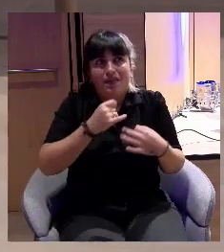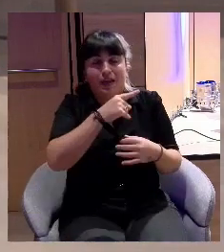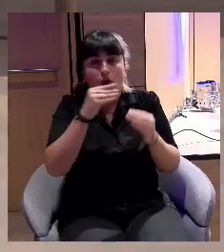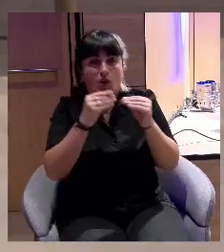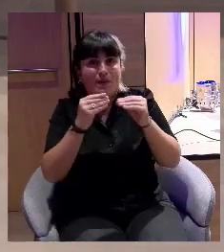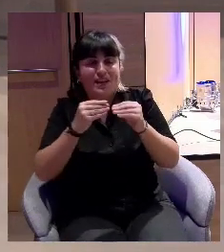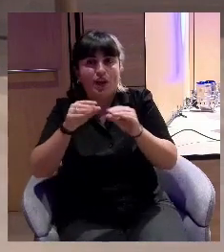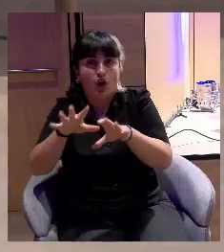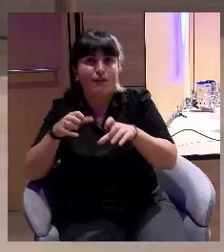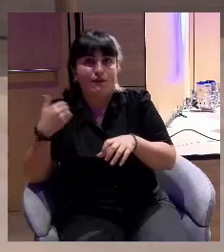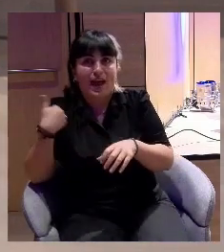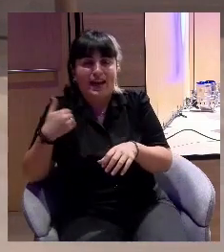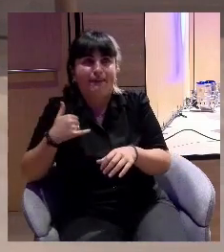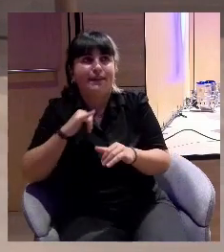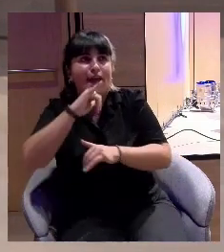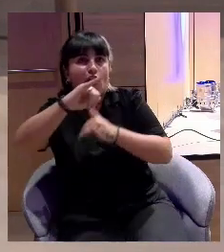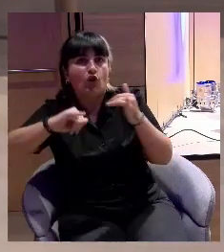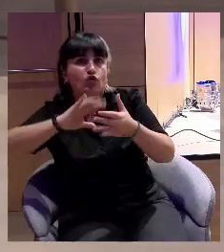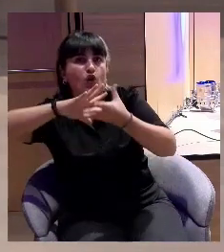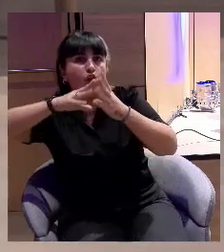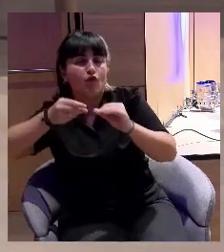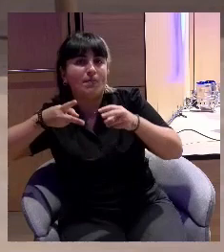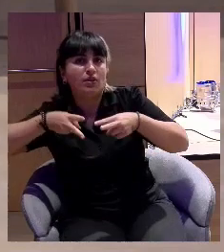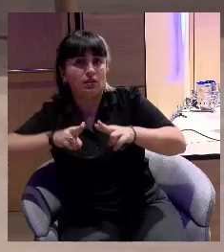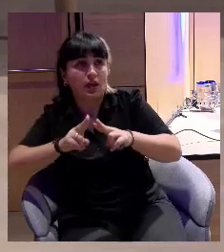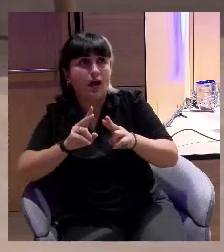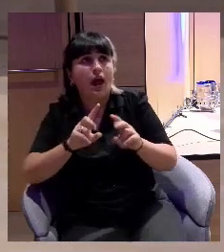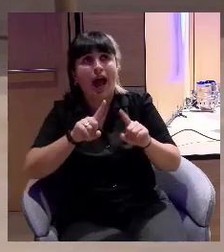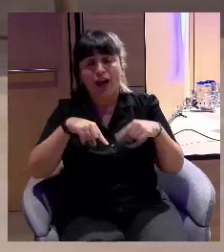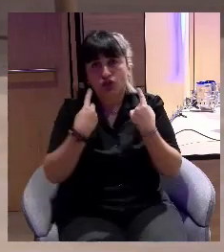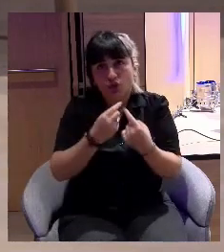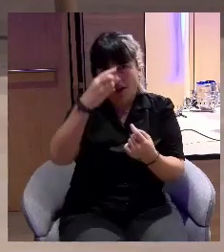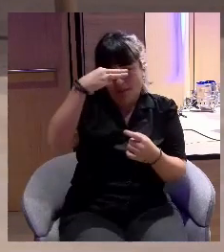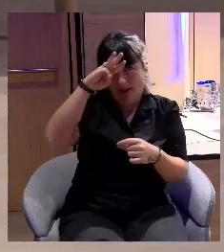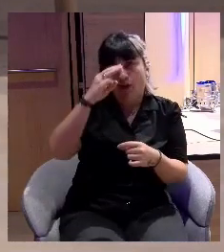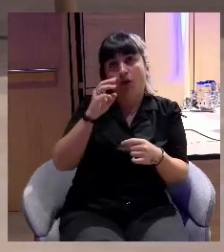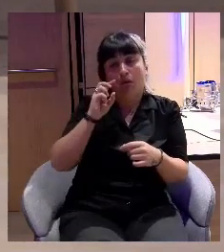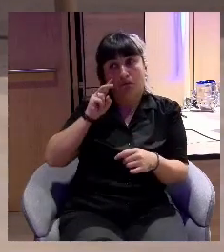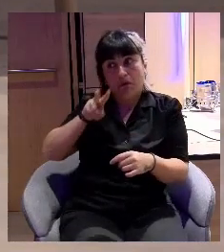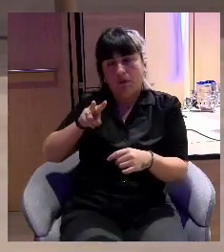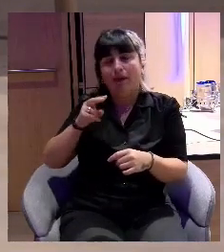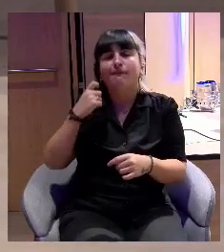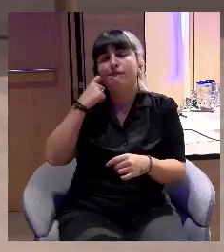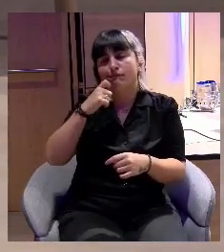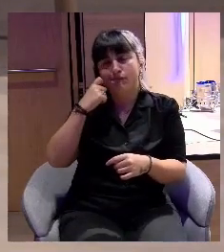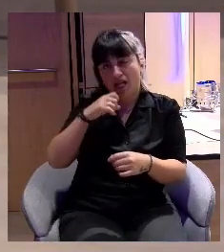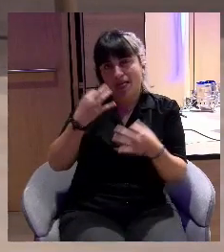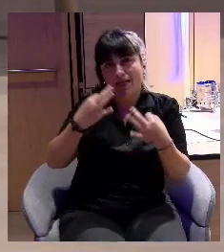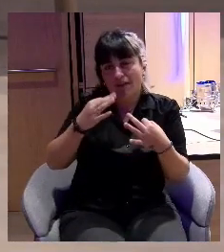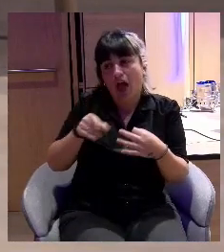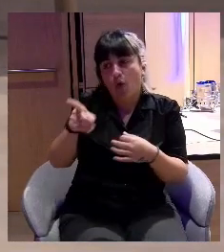tenemos, somos un equipo de estudiantes trabajando, recolectando datos y haciendo periodismo.